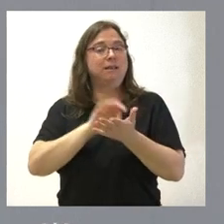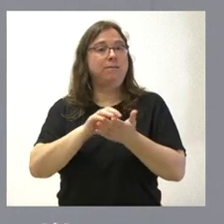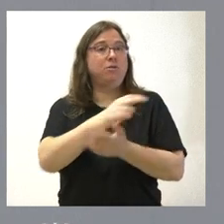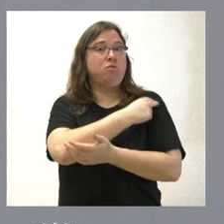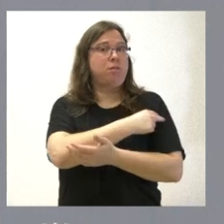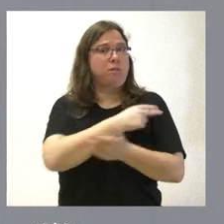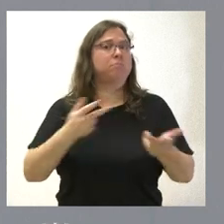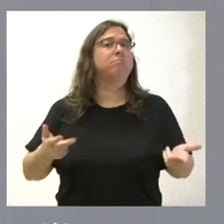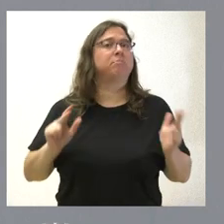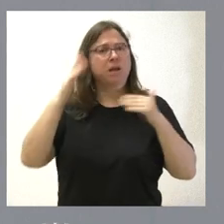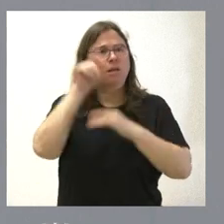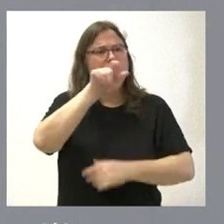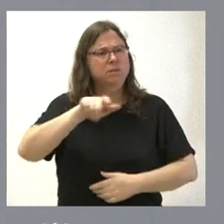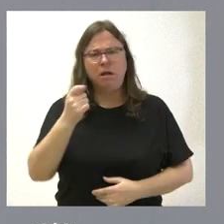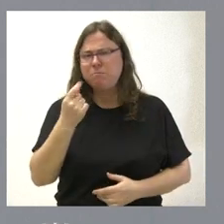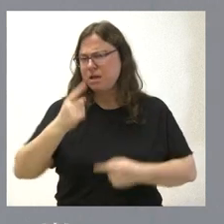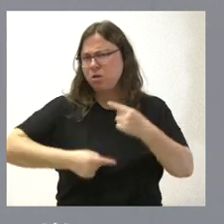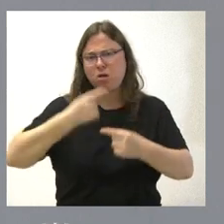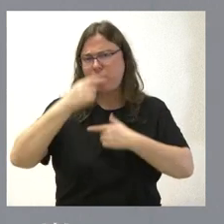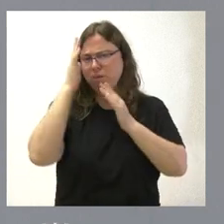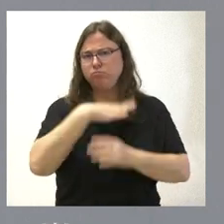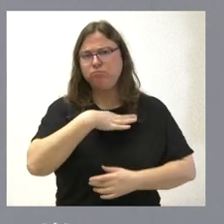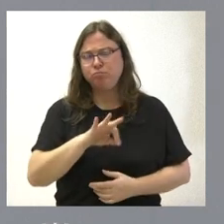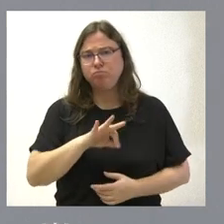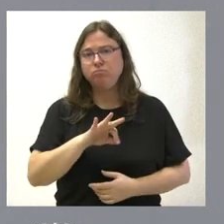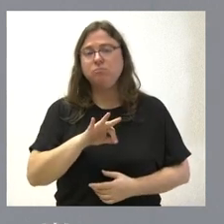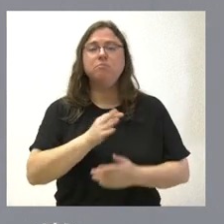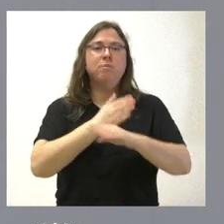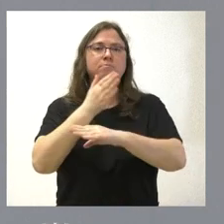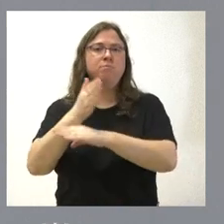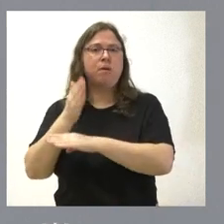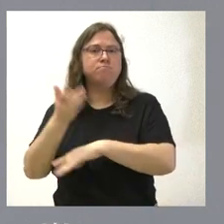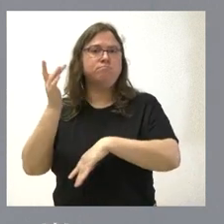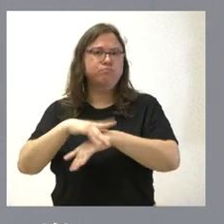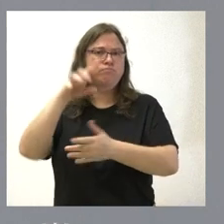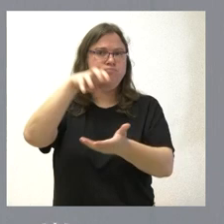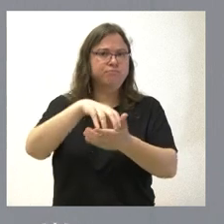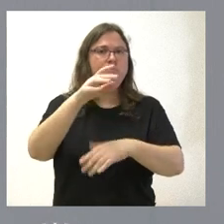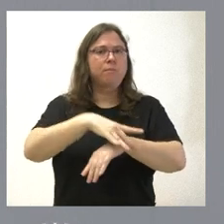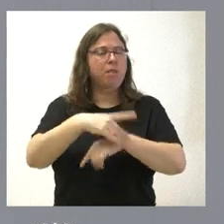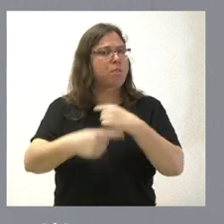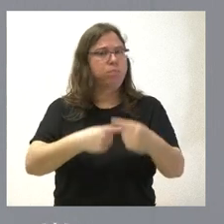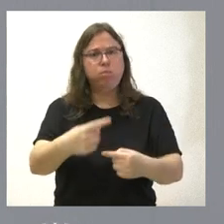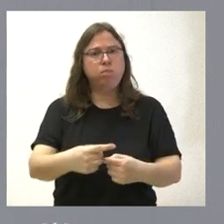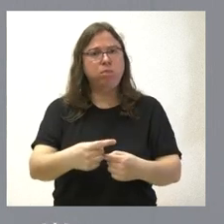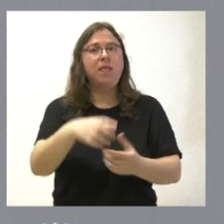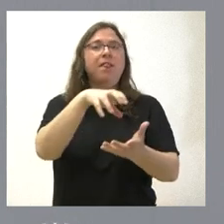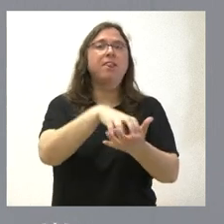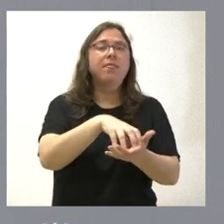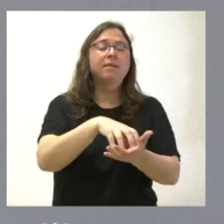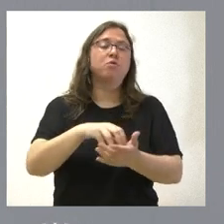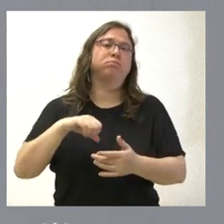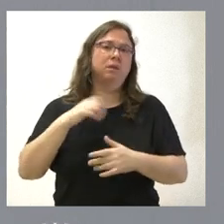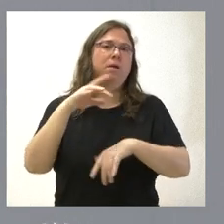atender a miles de personas todos los días en los establecimientos sanitarios en los centros sanitarios de nuestra